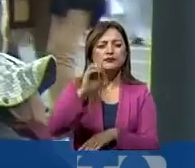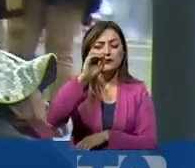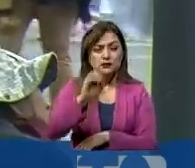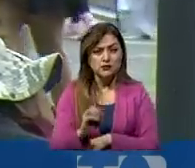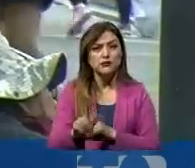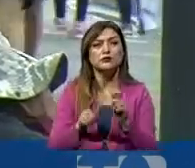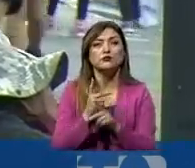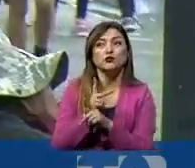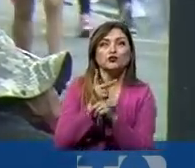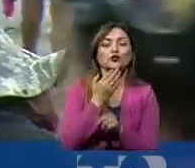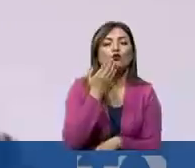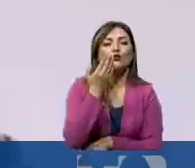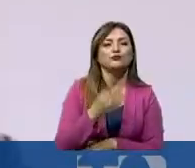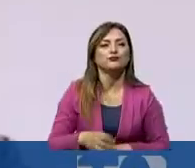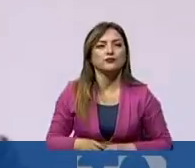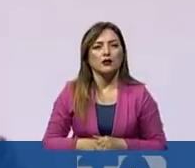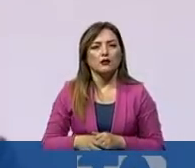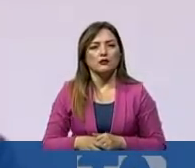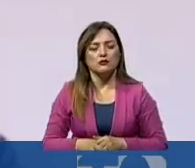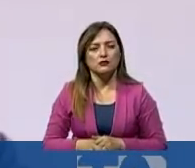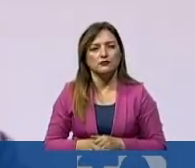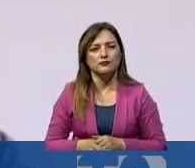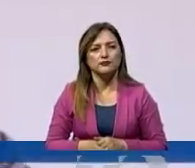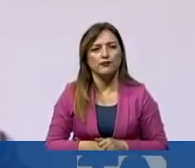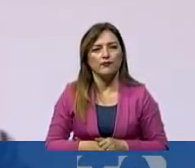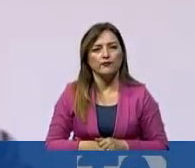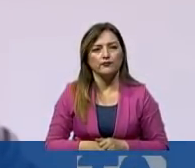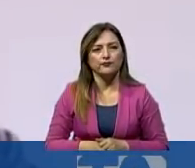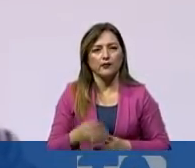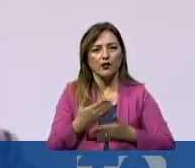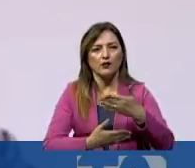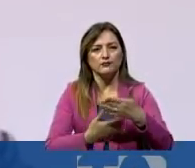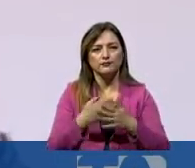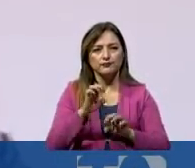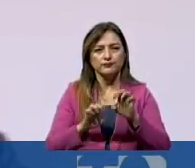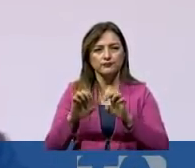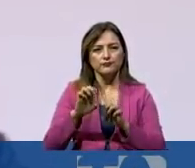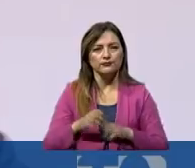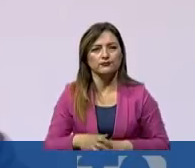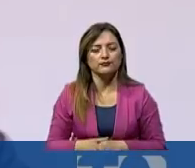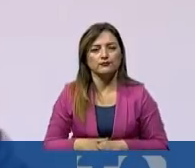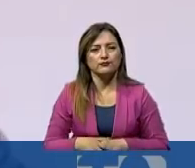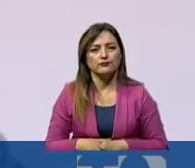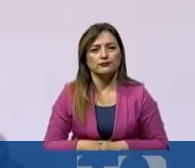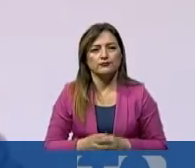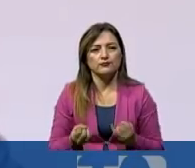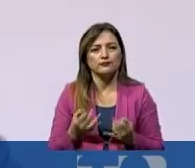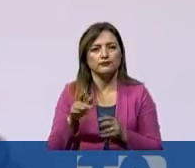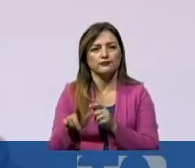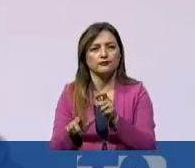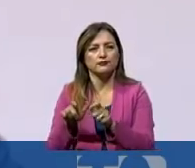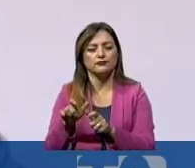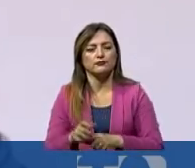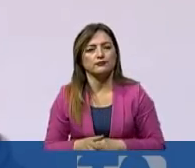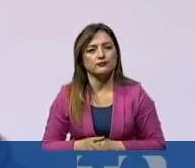de inmunidad comunitaria alcanzado. Se está calculando el tamaño muestral para determinar qué cantidad de personas tienen